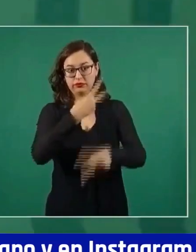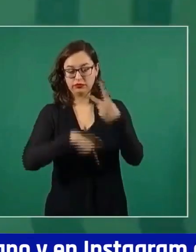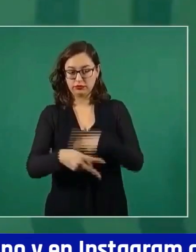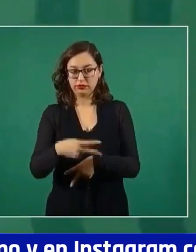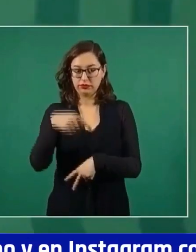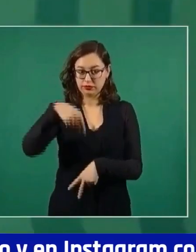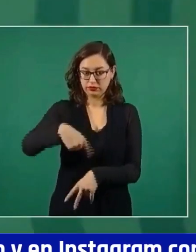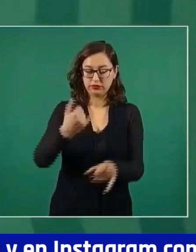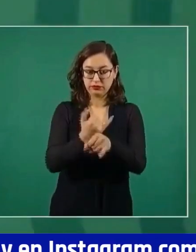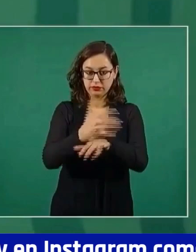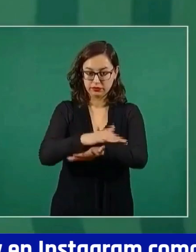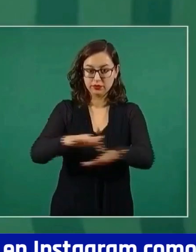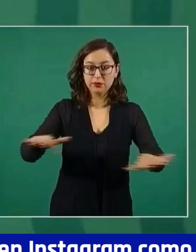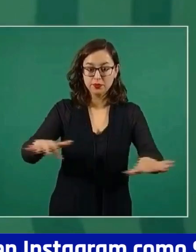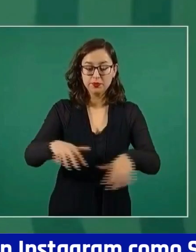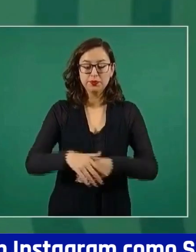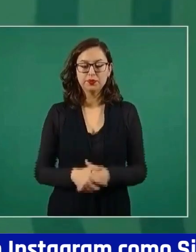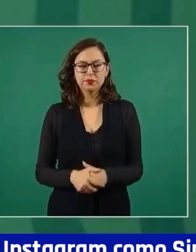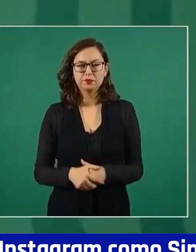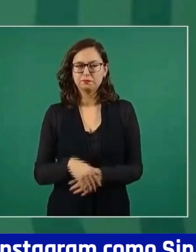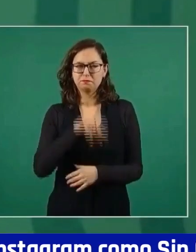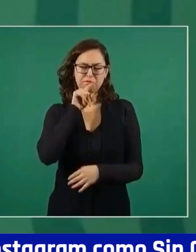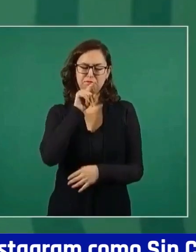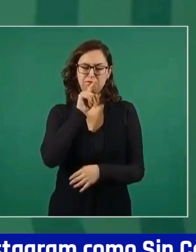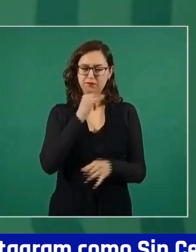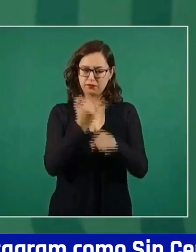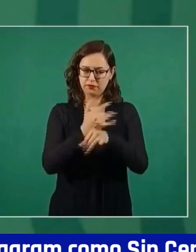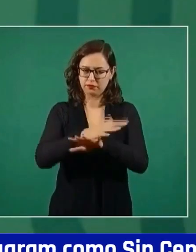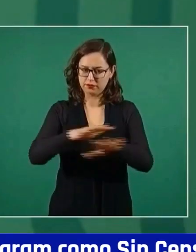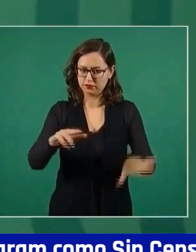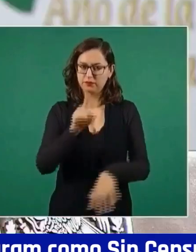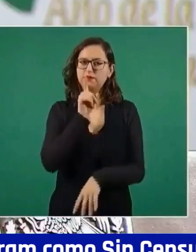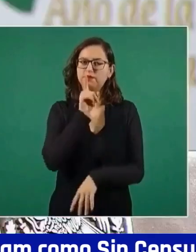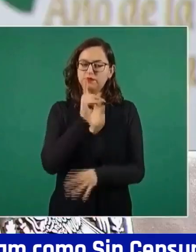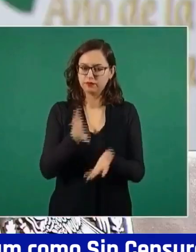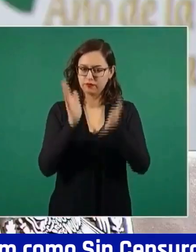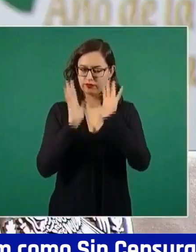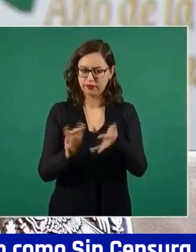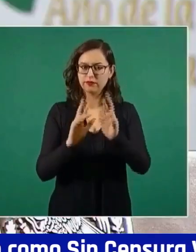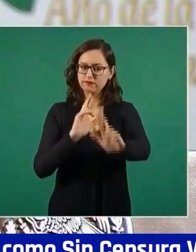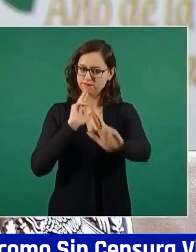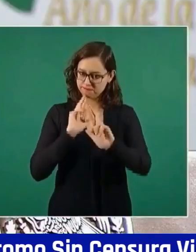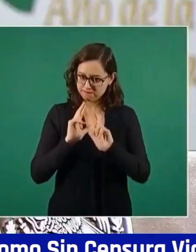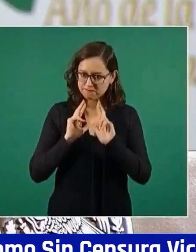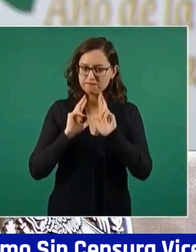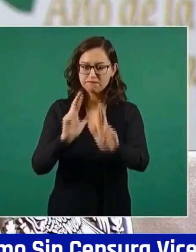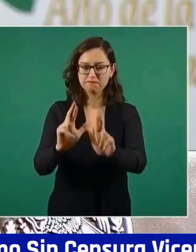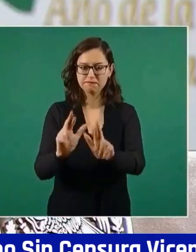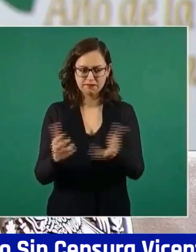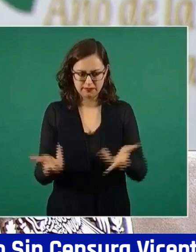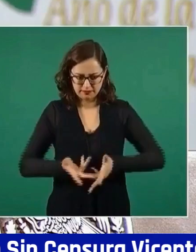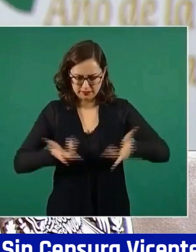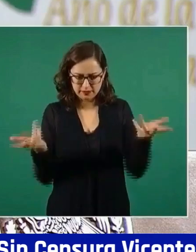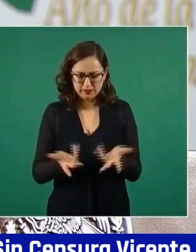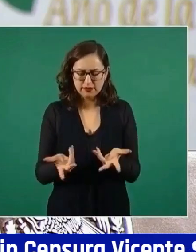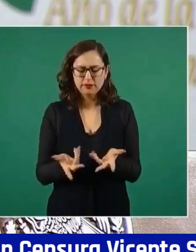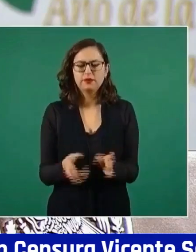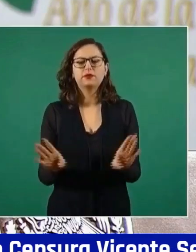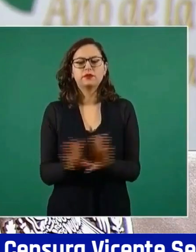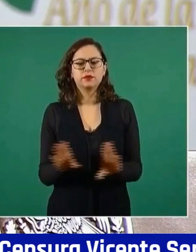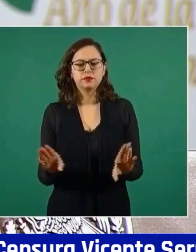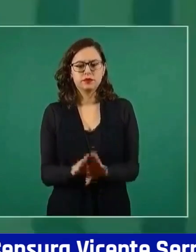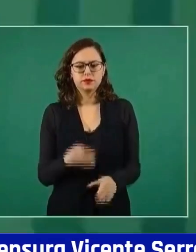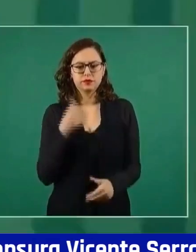informar, sino que ya vengan a decirnos qué se